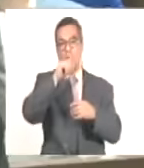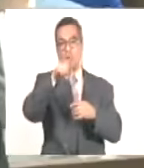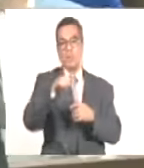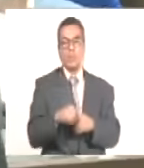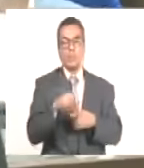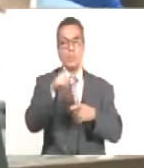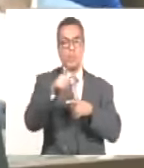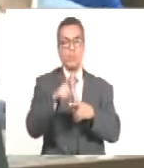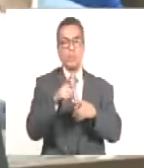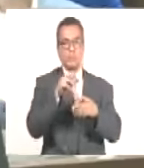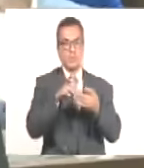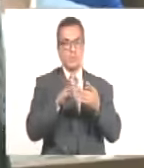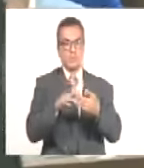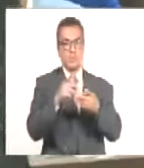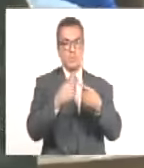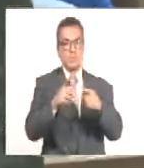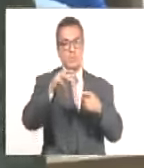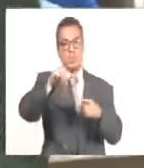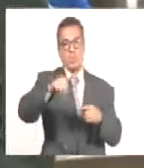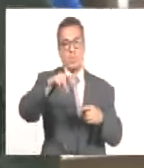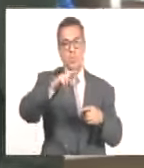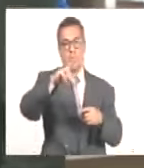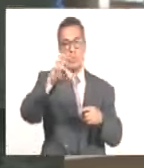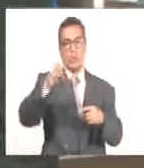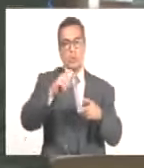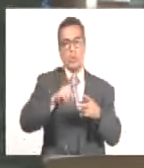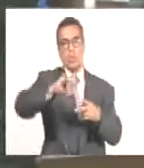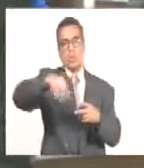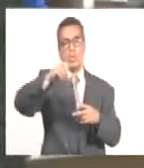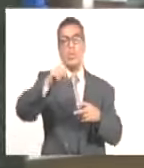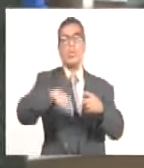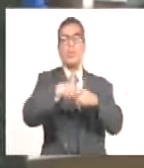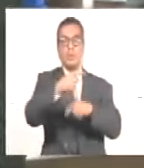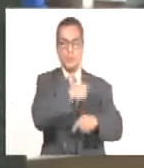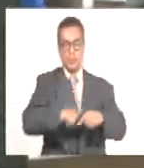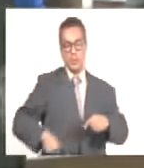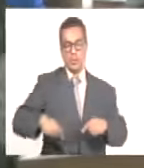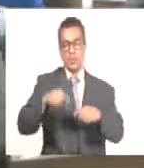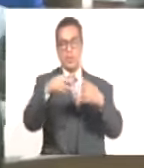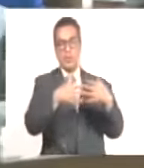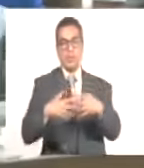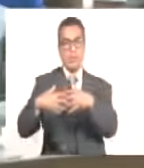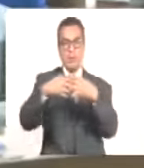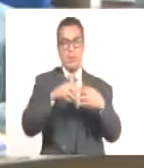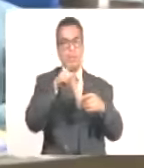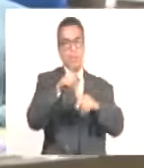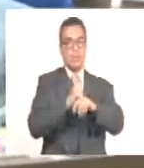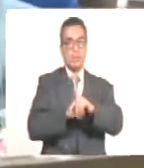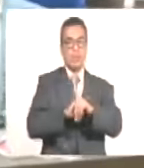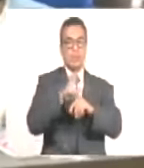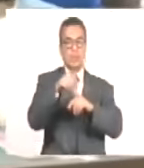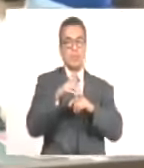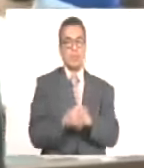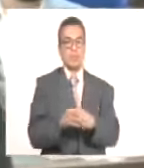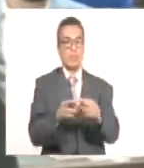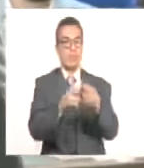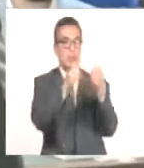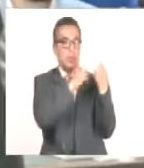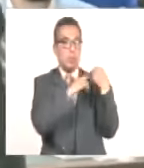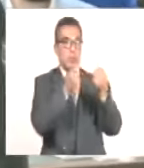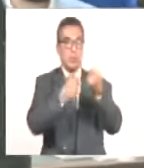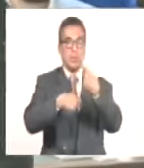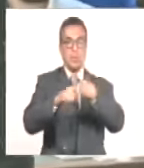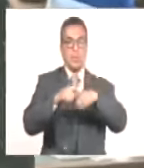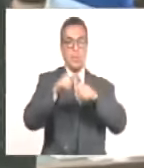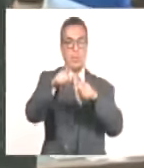doctrina perniciosa, que es la doctrina Monroe, James Monroe, después presidente de los Estados Unidos, siendo en ese momento representante de